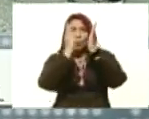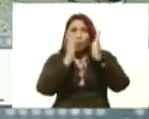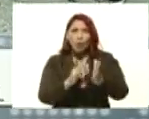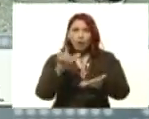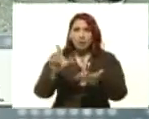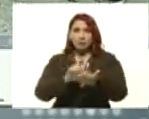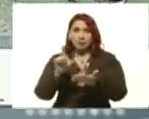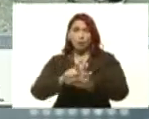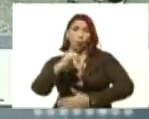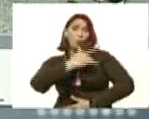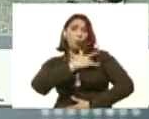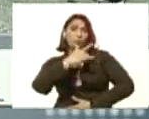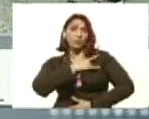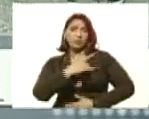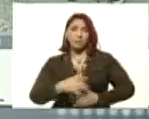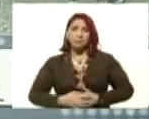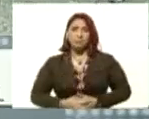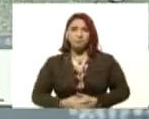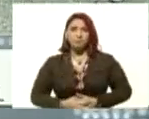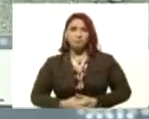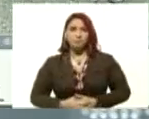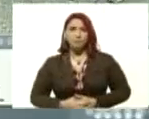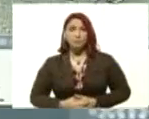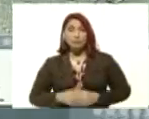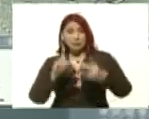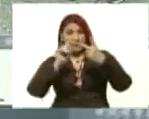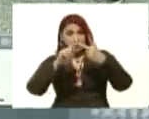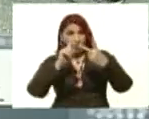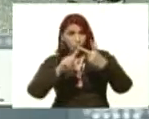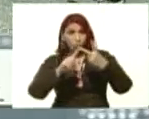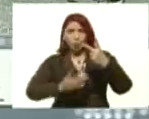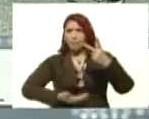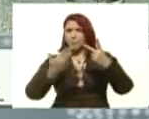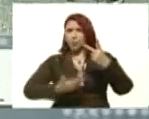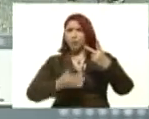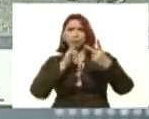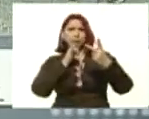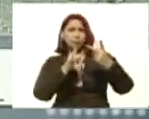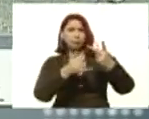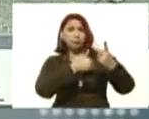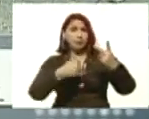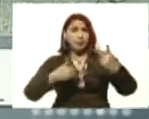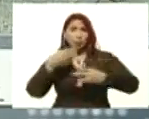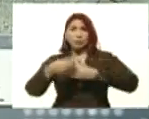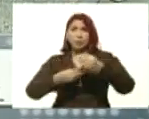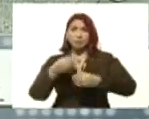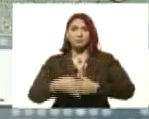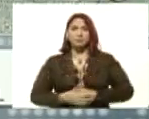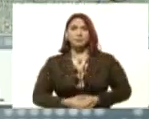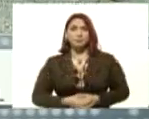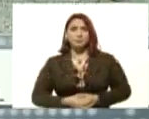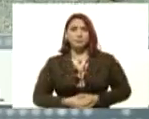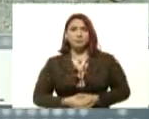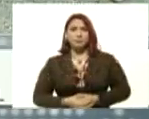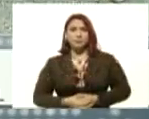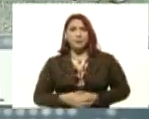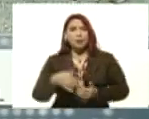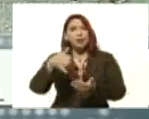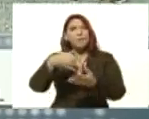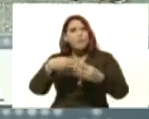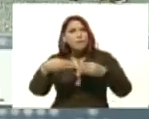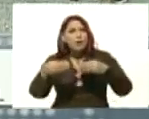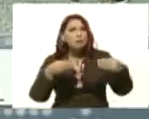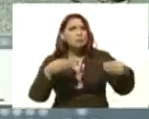liceos y universidades. Y el segundo hito, que es el anuncio que quiero hacer, es la